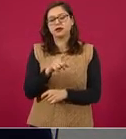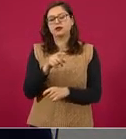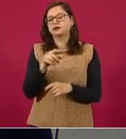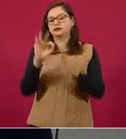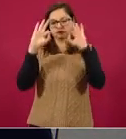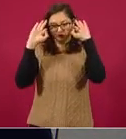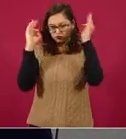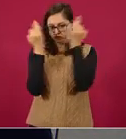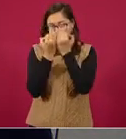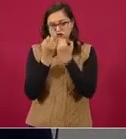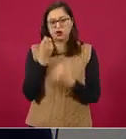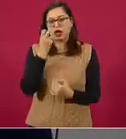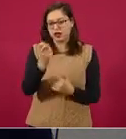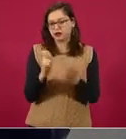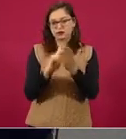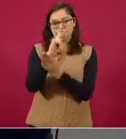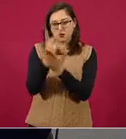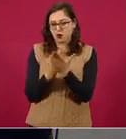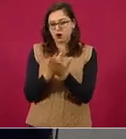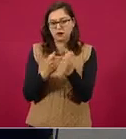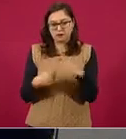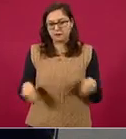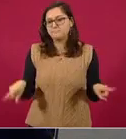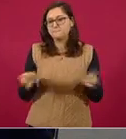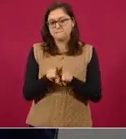Hasta ahora ese es el programa.